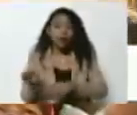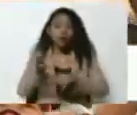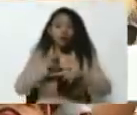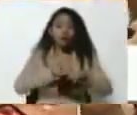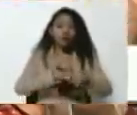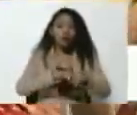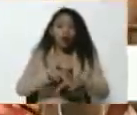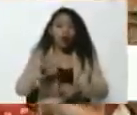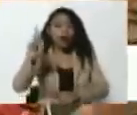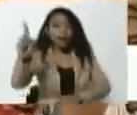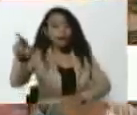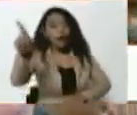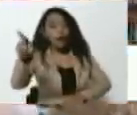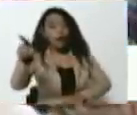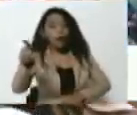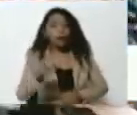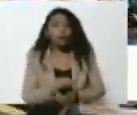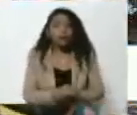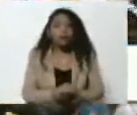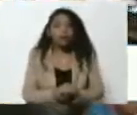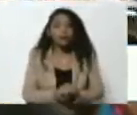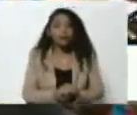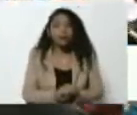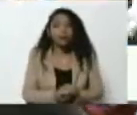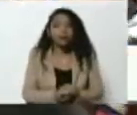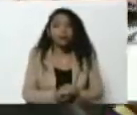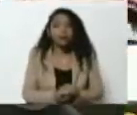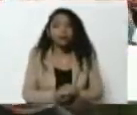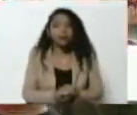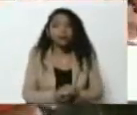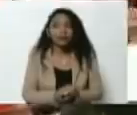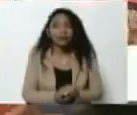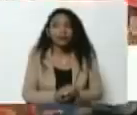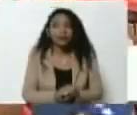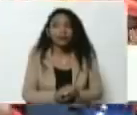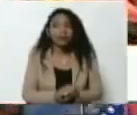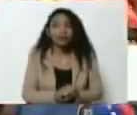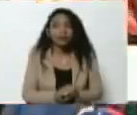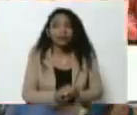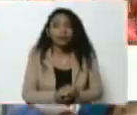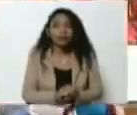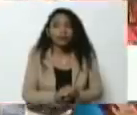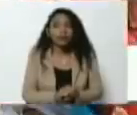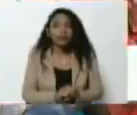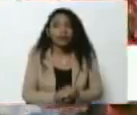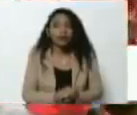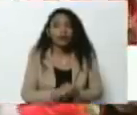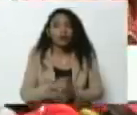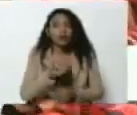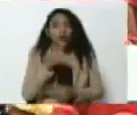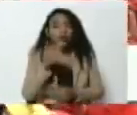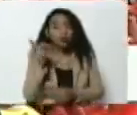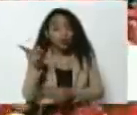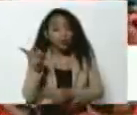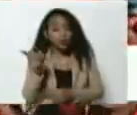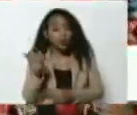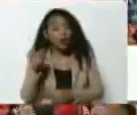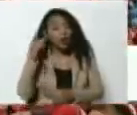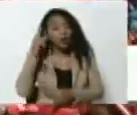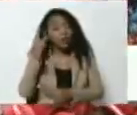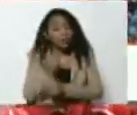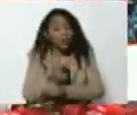parada segura. Y eso es lo que debe entender la derecha